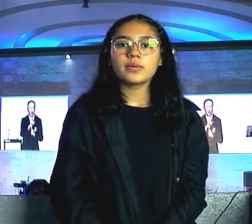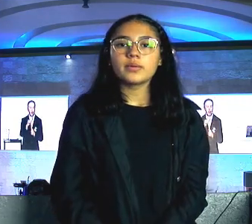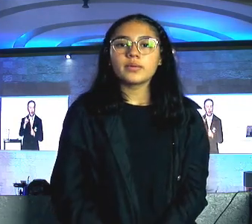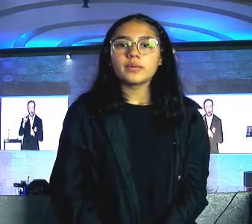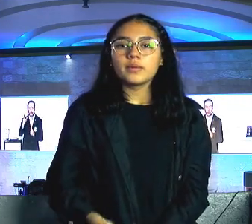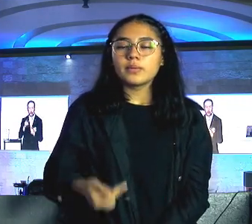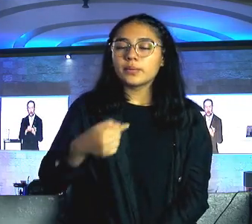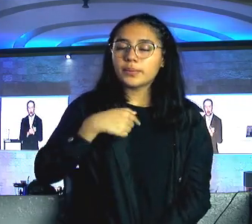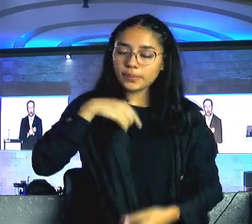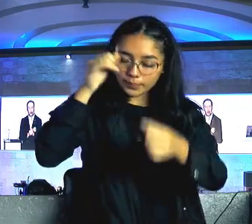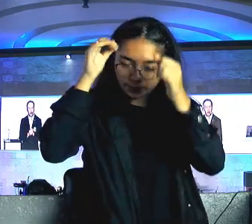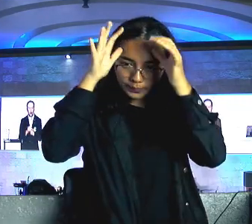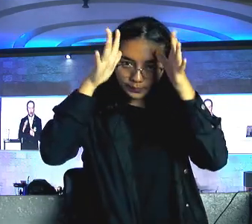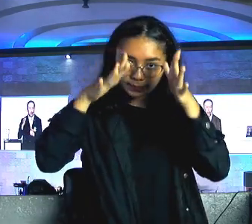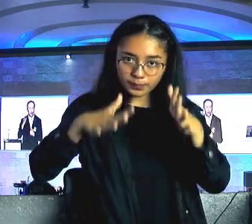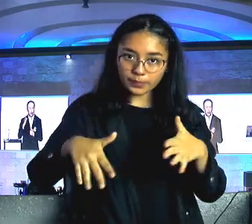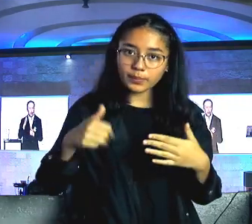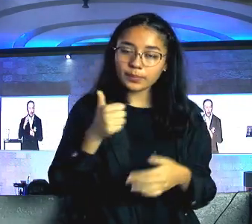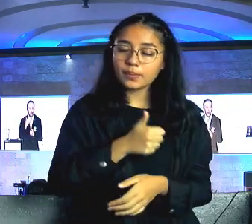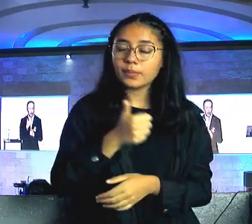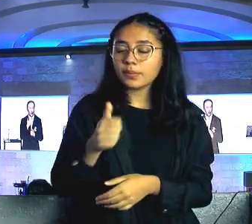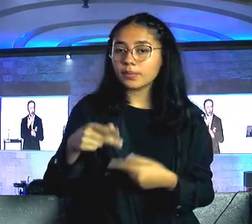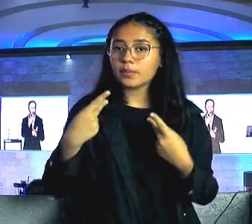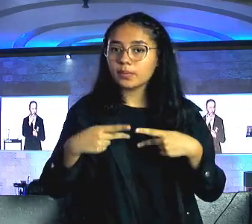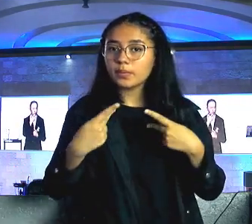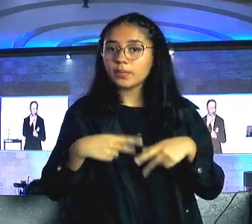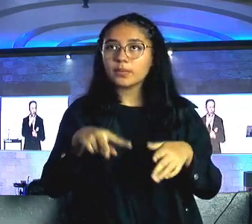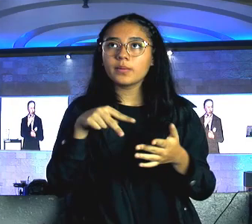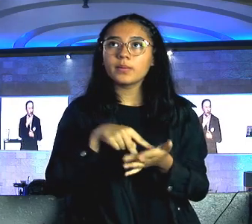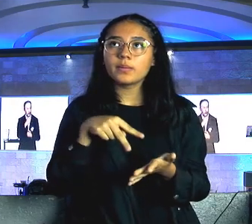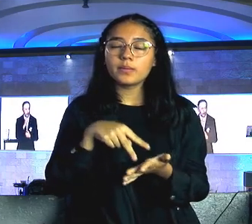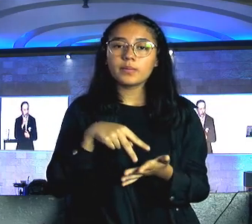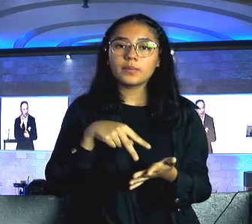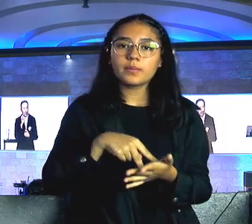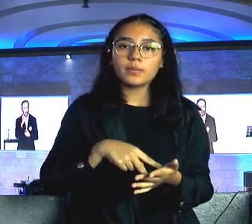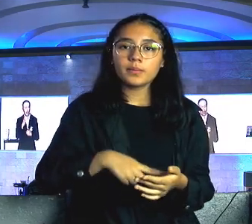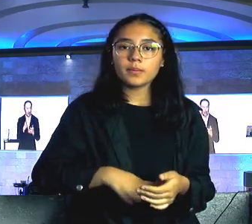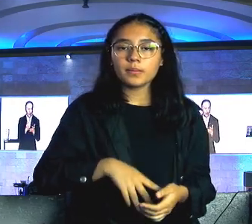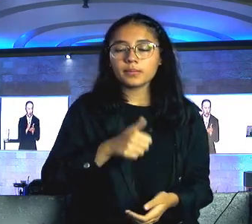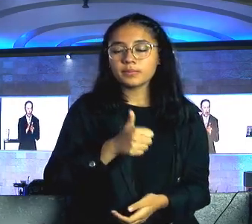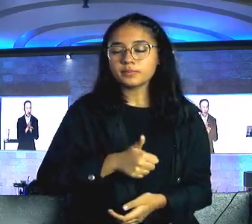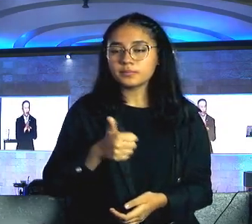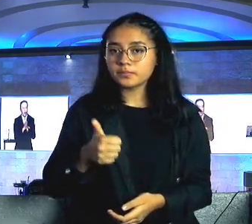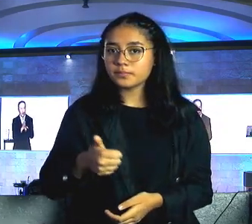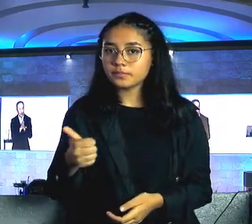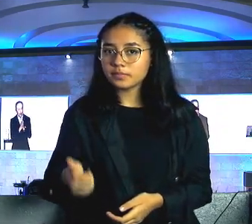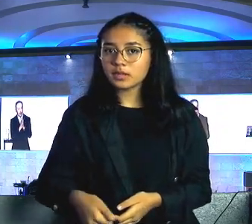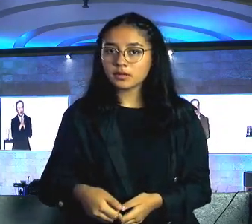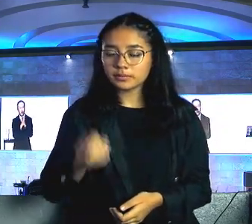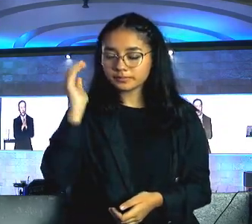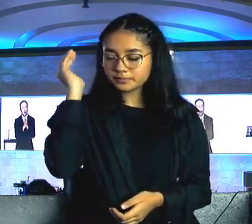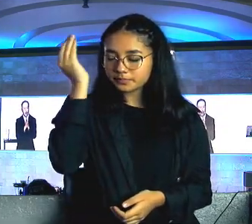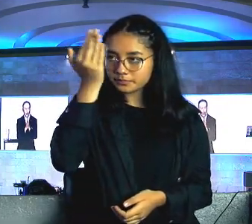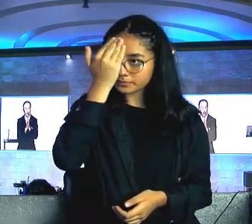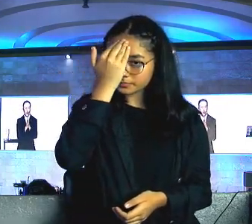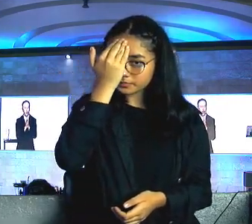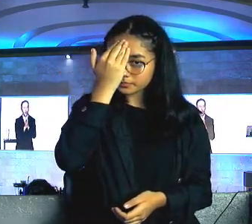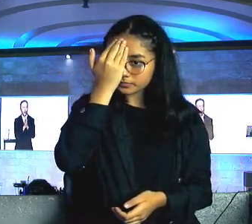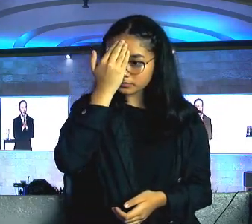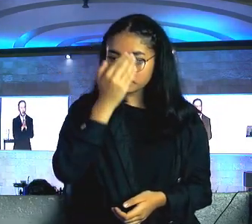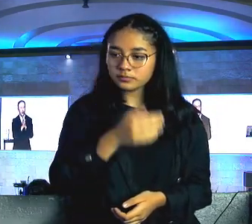cada persona que esté de pie. Pido que cada uno pueda tomar esa conciencia y que cada una, al abrir su Biblia cada